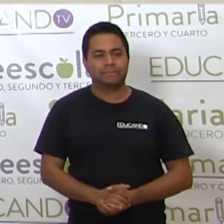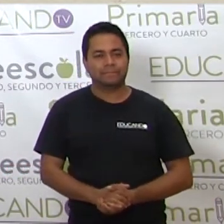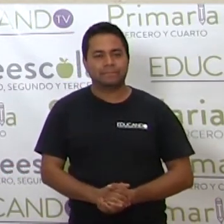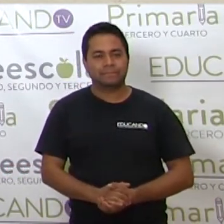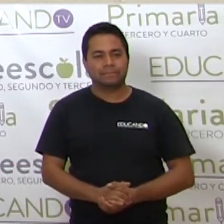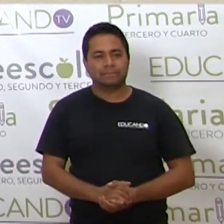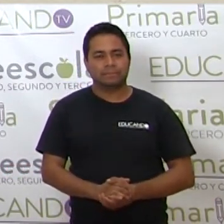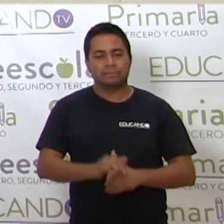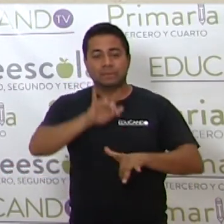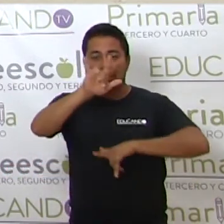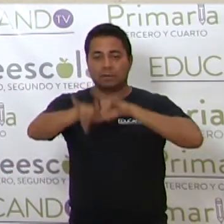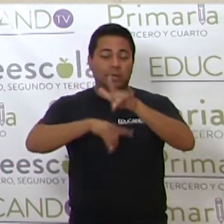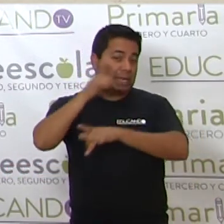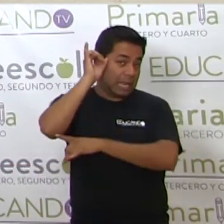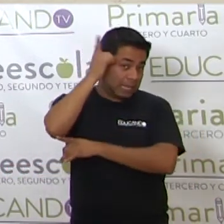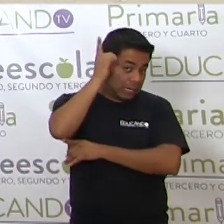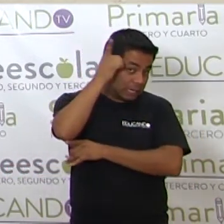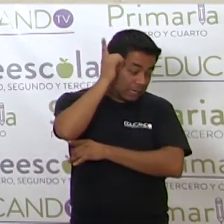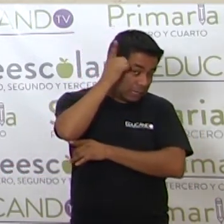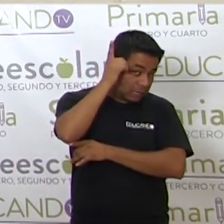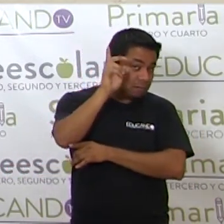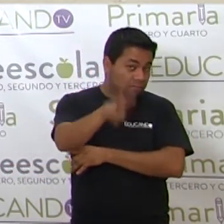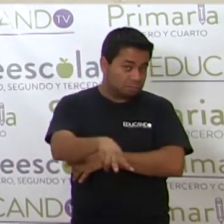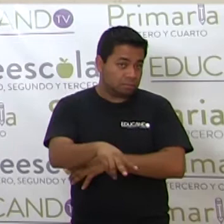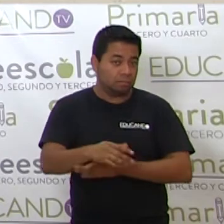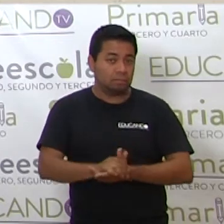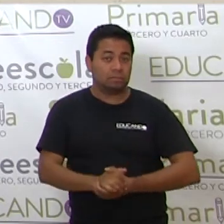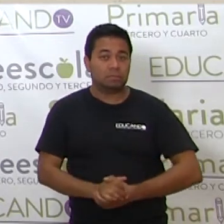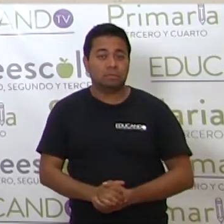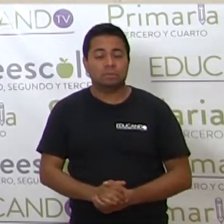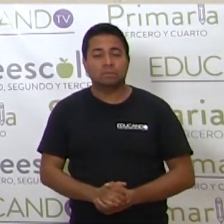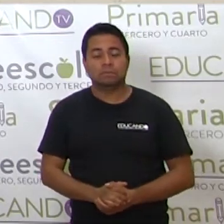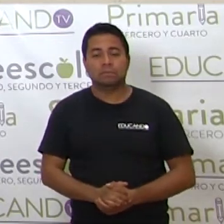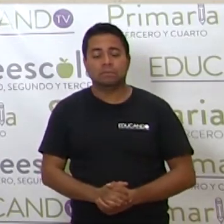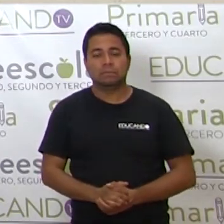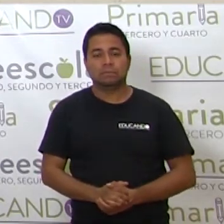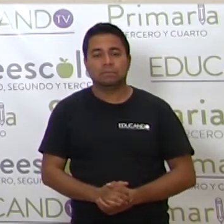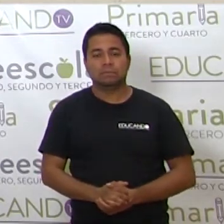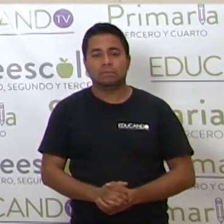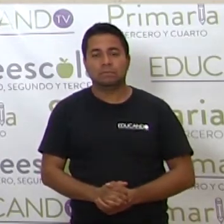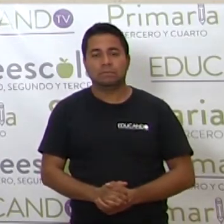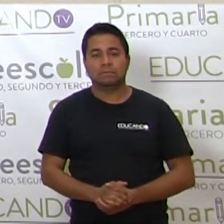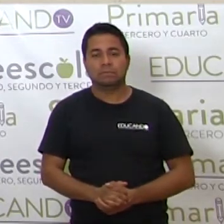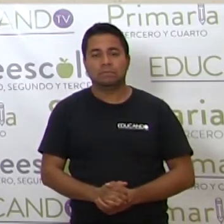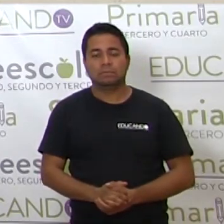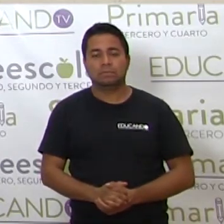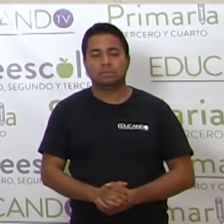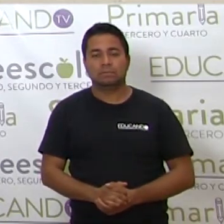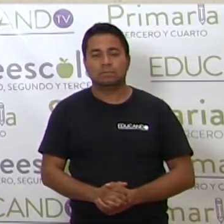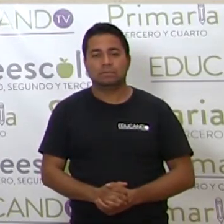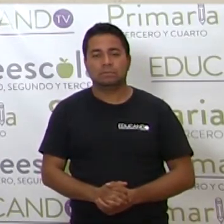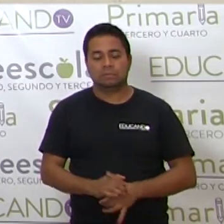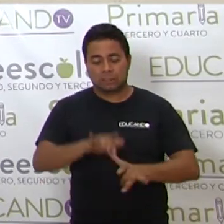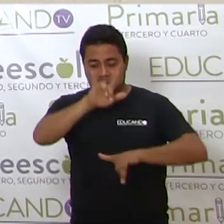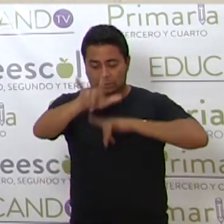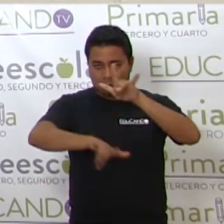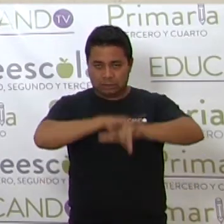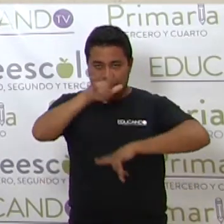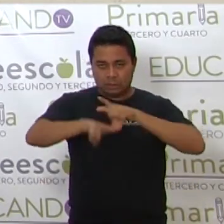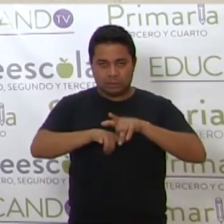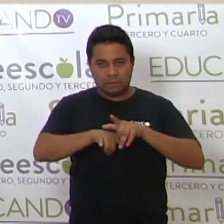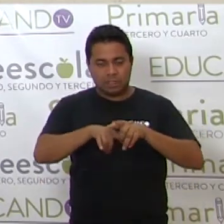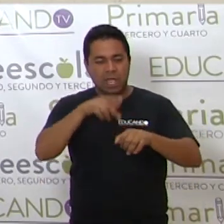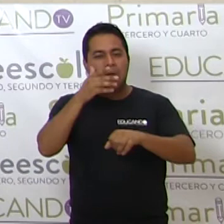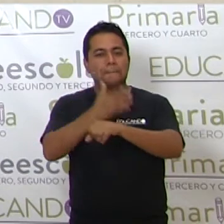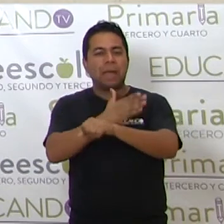la feria de los caballos también no como de los este de que alebrijes también feria de loza de